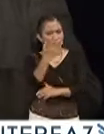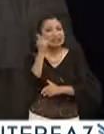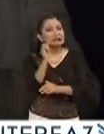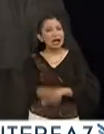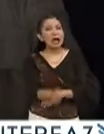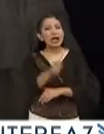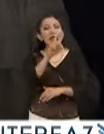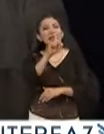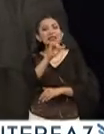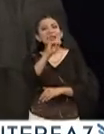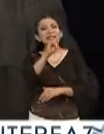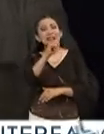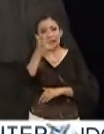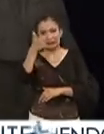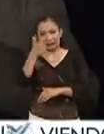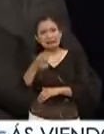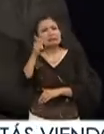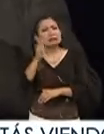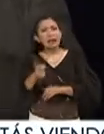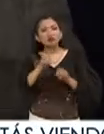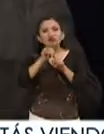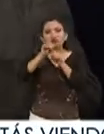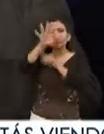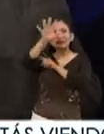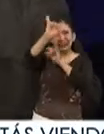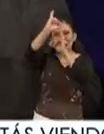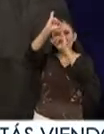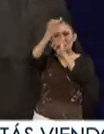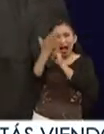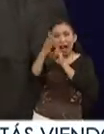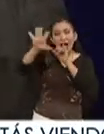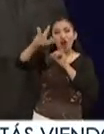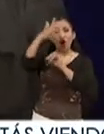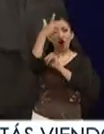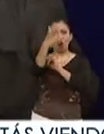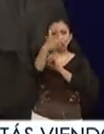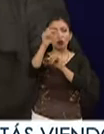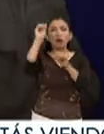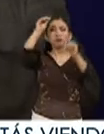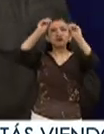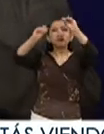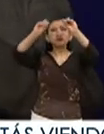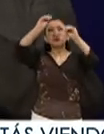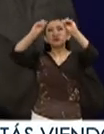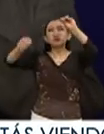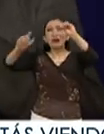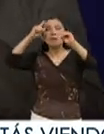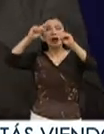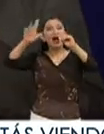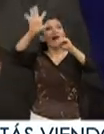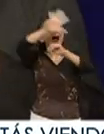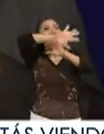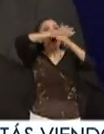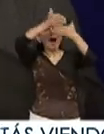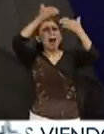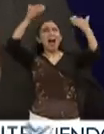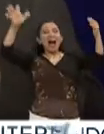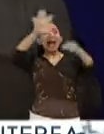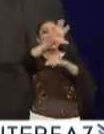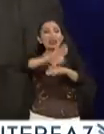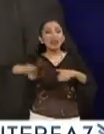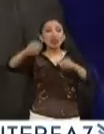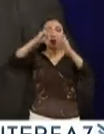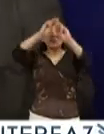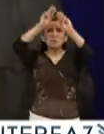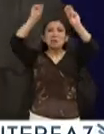el Digistar 6, que proyecta una imagen en 8K compuesto para darnos una pantalla de más de